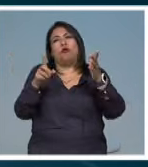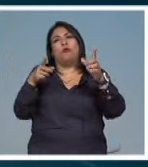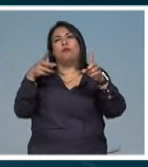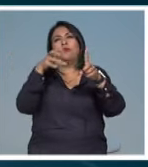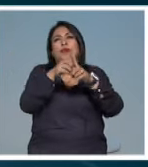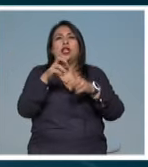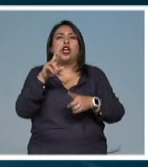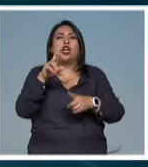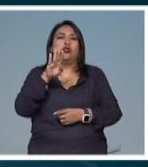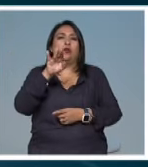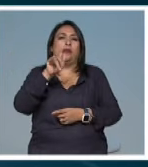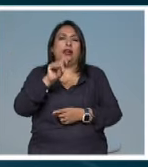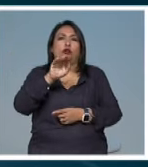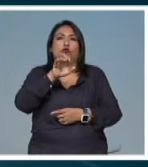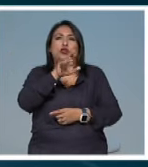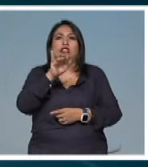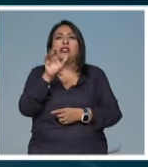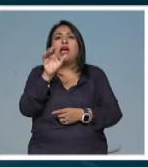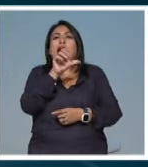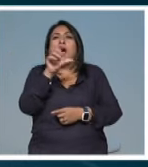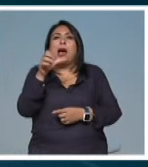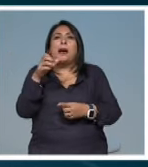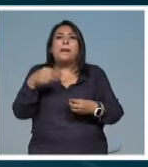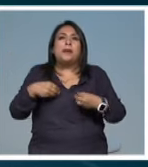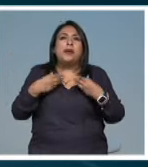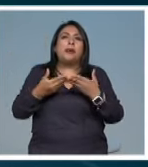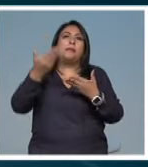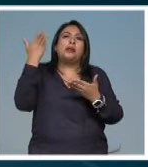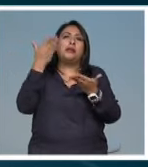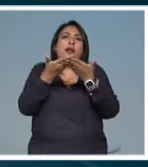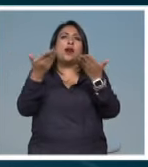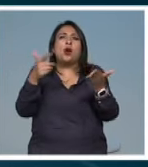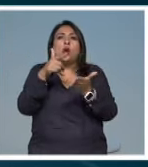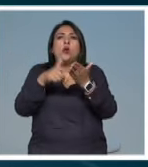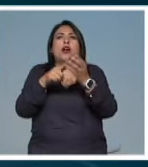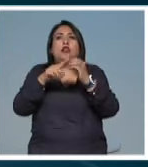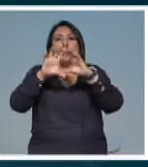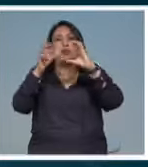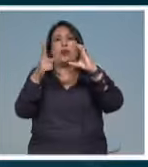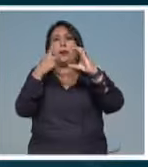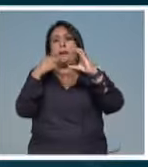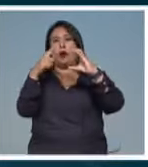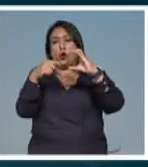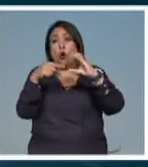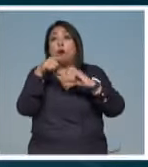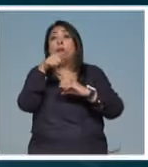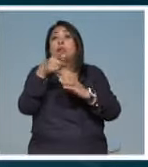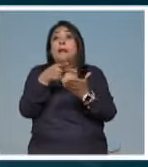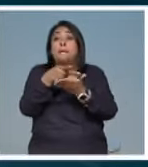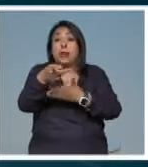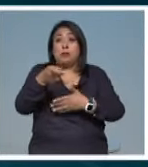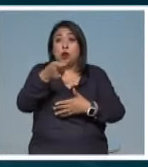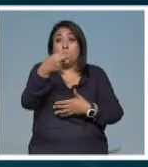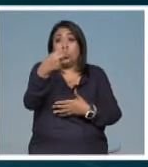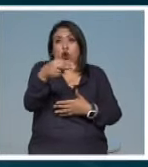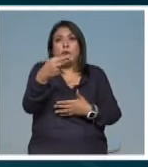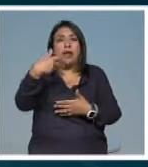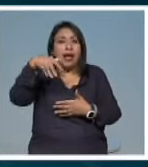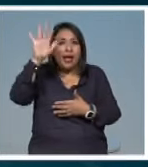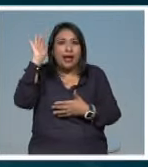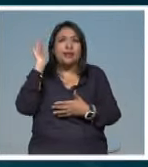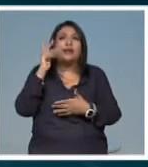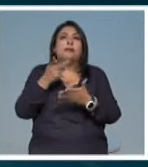del rover Curiosity, enfocado en la búsqueda de vida pasada y presente en el planeta Marte. El premio, que lleva el nombre de quien fuera